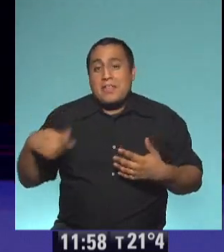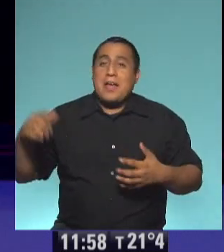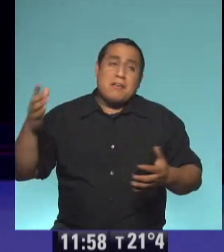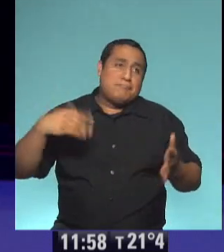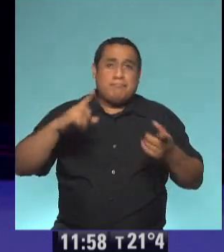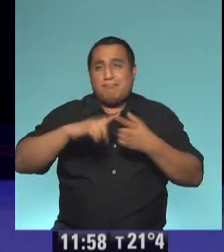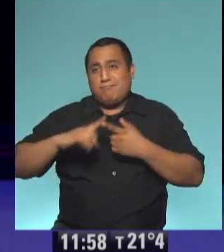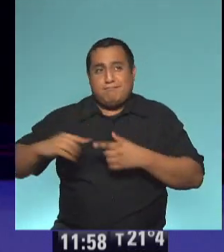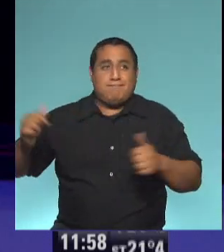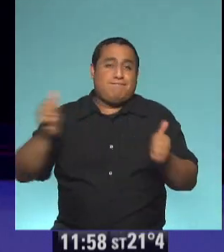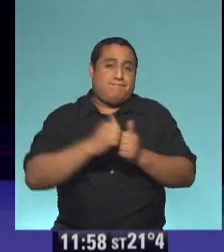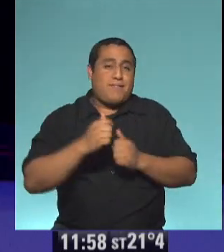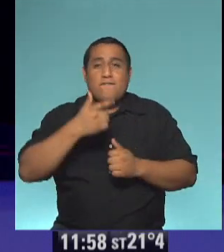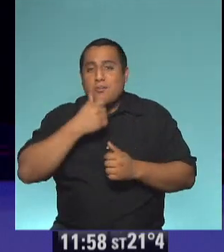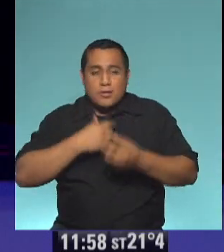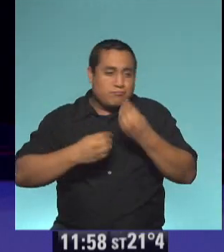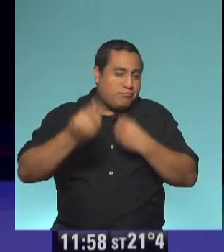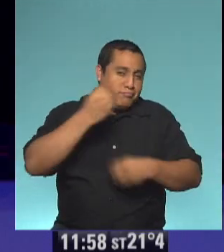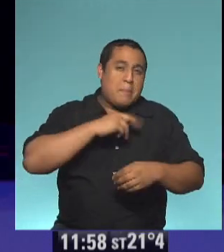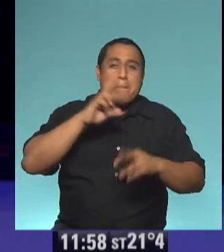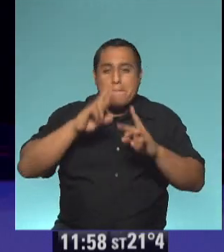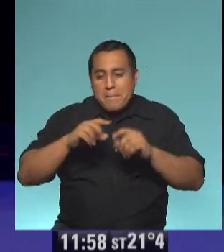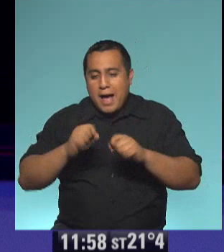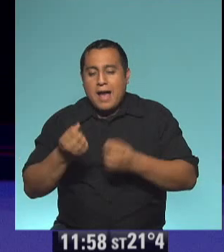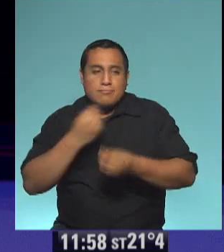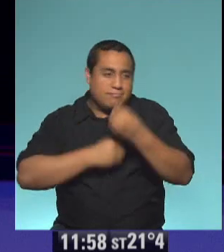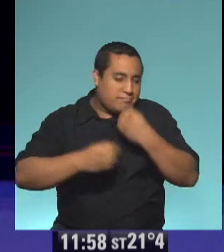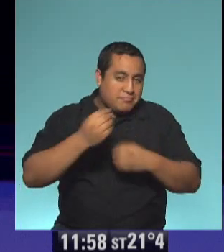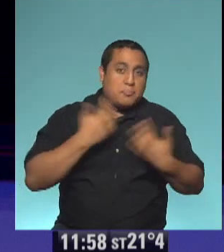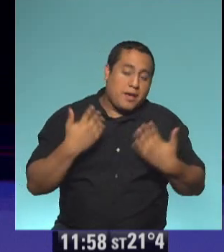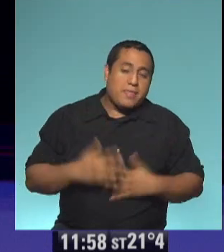muchas facturas si queremos, muchos pancitos. Exactamente. Y cada uno de